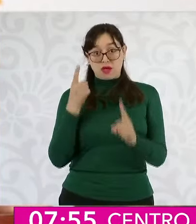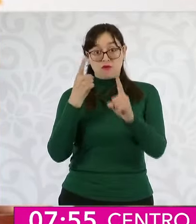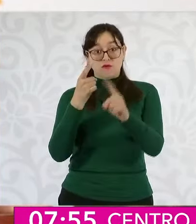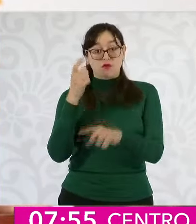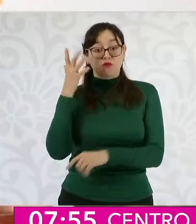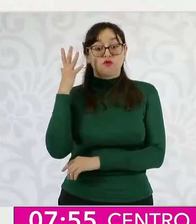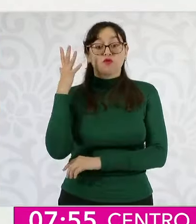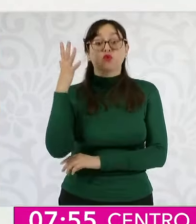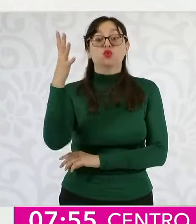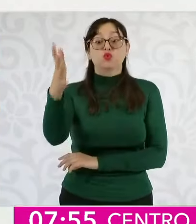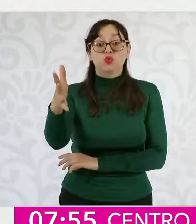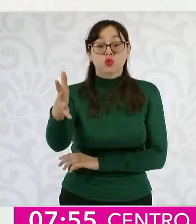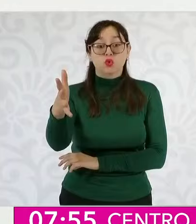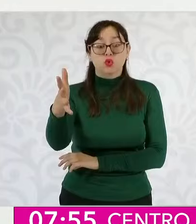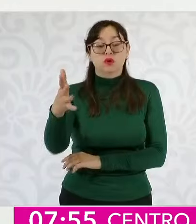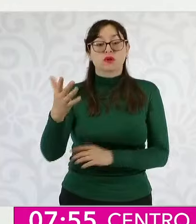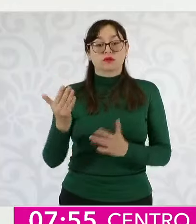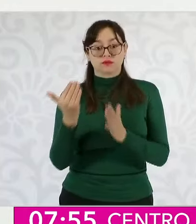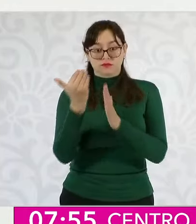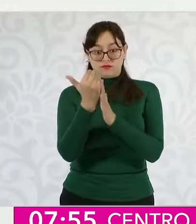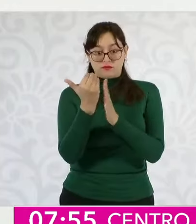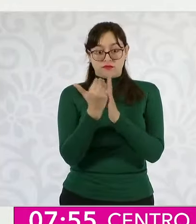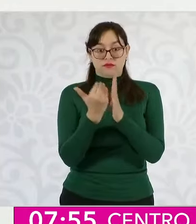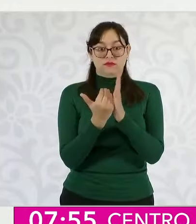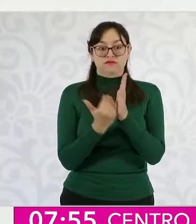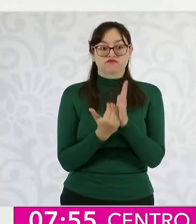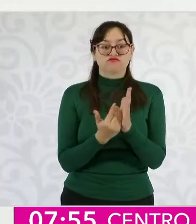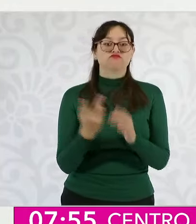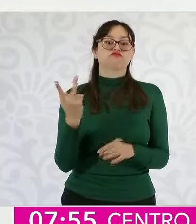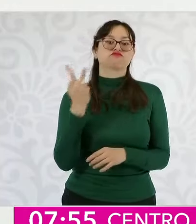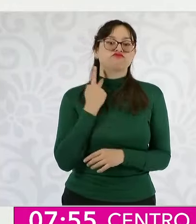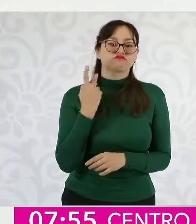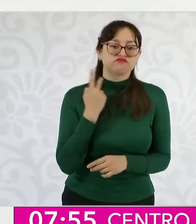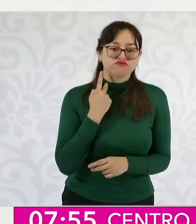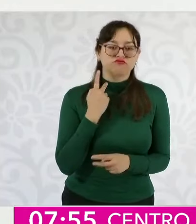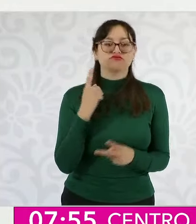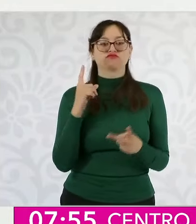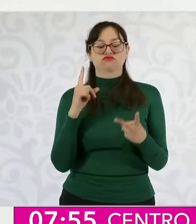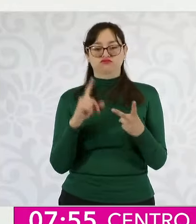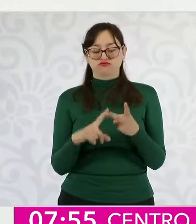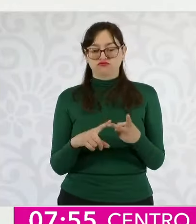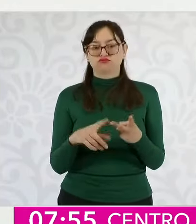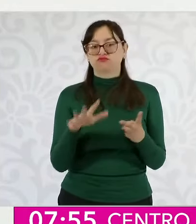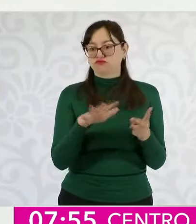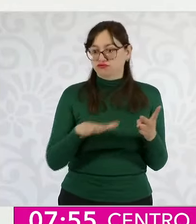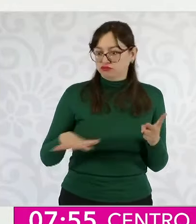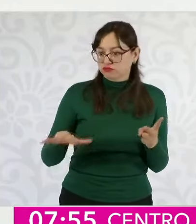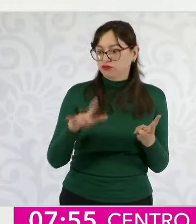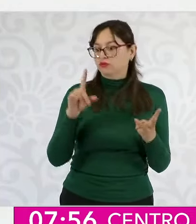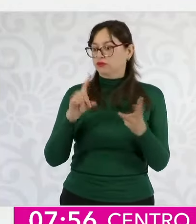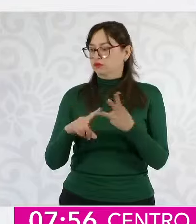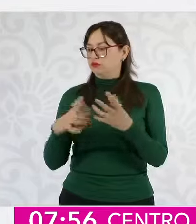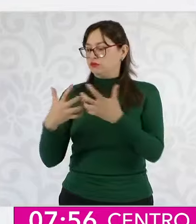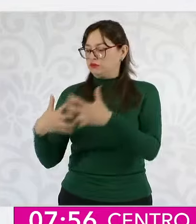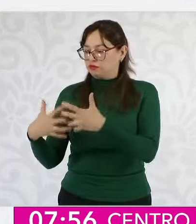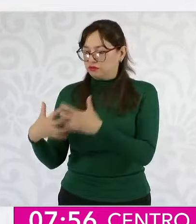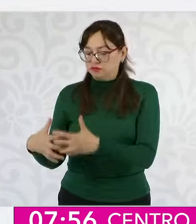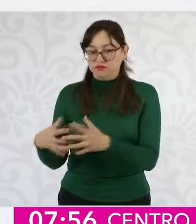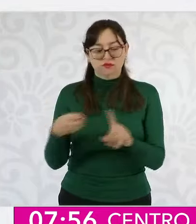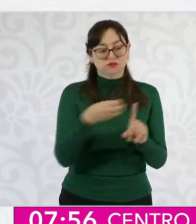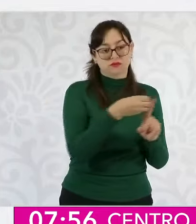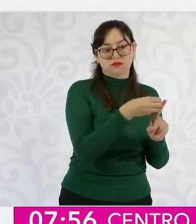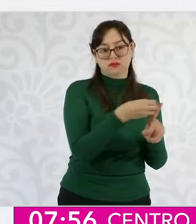visión, y donde estén alineadas las políticas públicas, los sectores prioritarios y la infraestructura estratégica, es